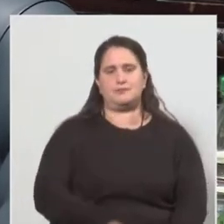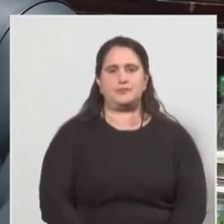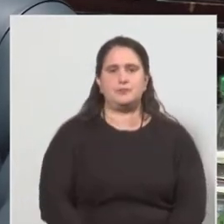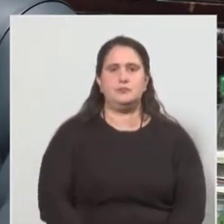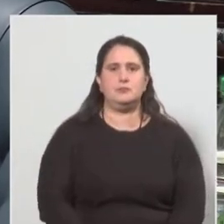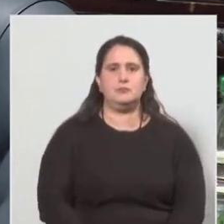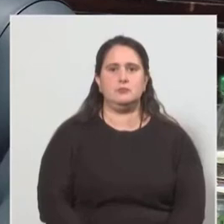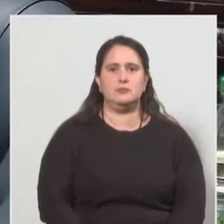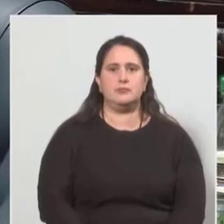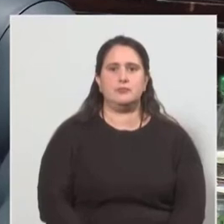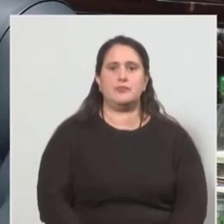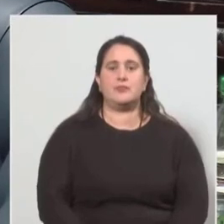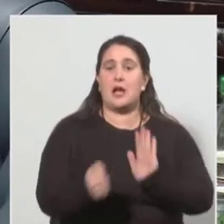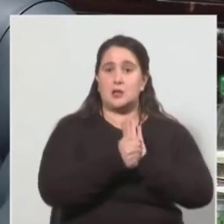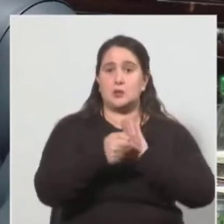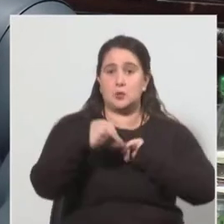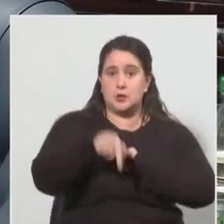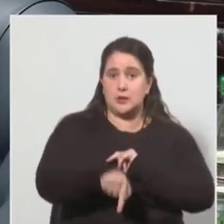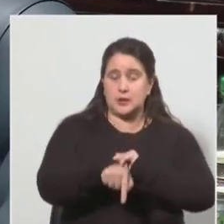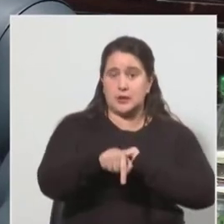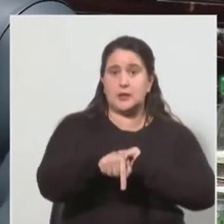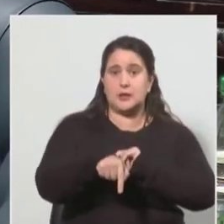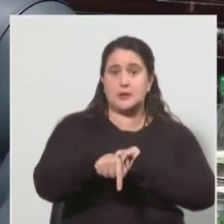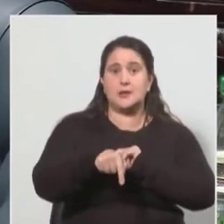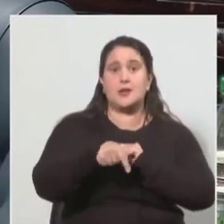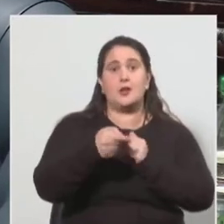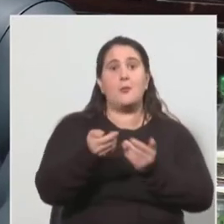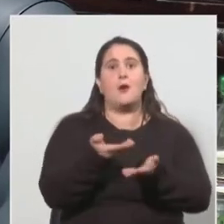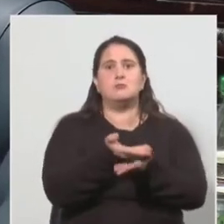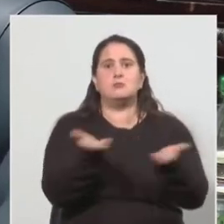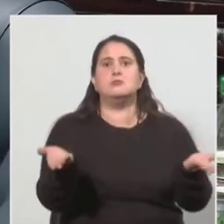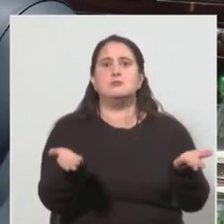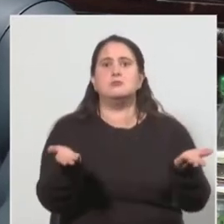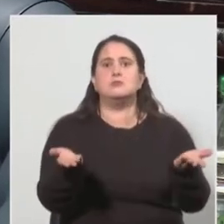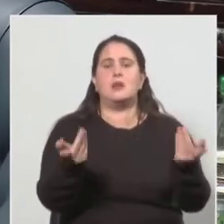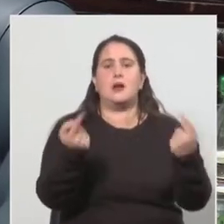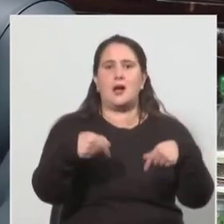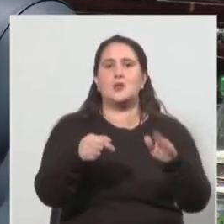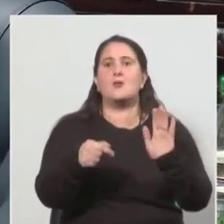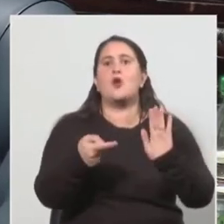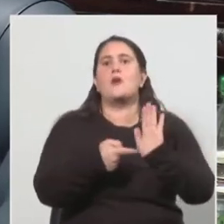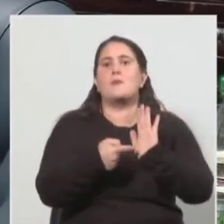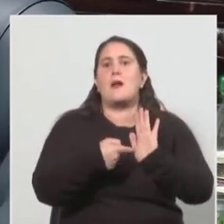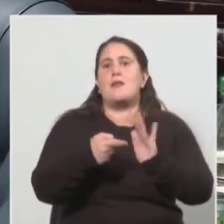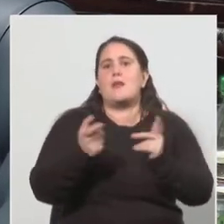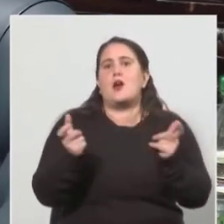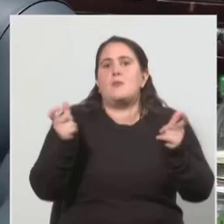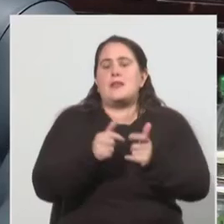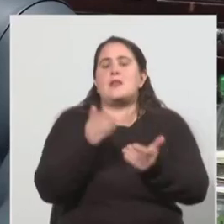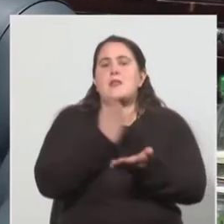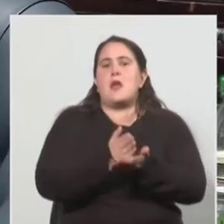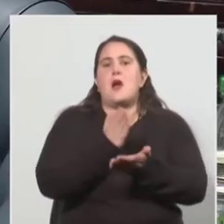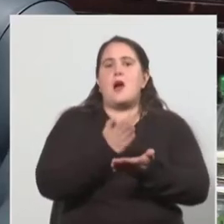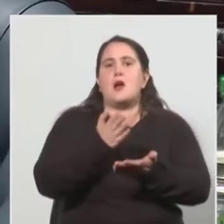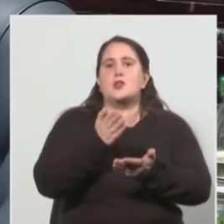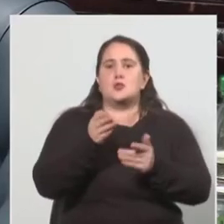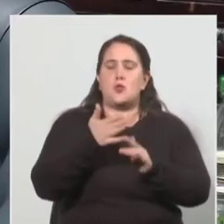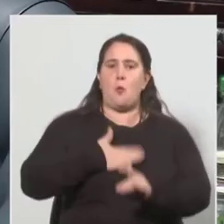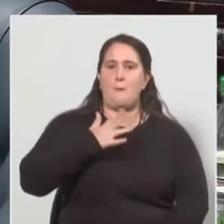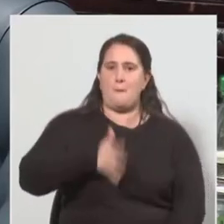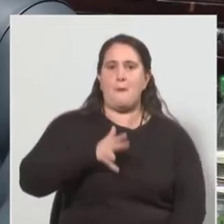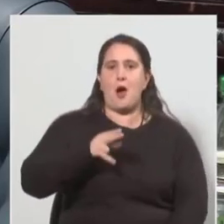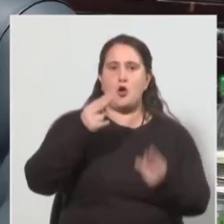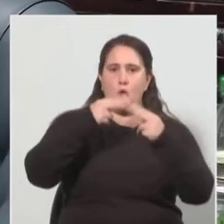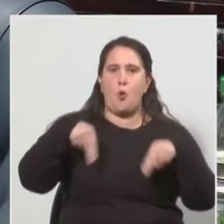Administración. Este artículo no hace más que reflejar el criterio establecido por el Comité de Derechos Humanos de Naciones